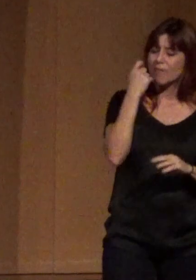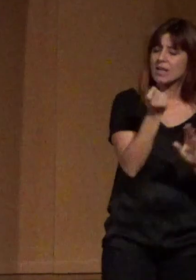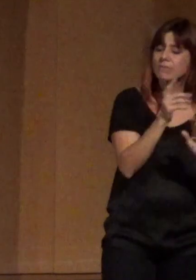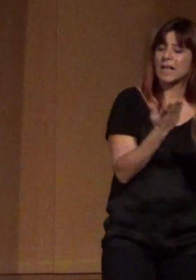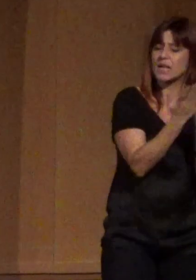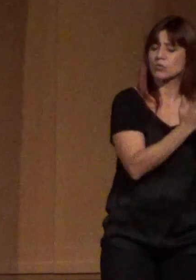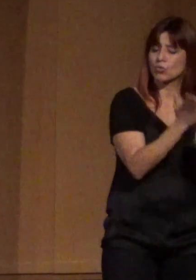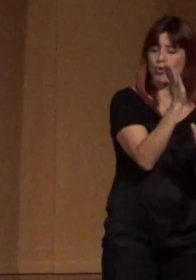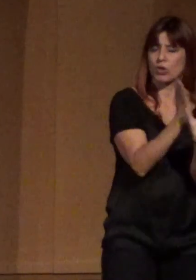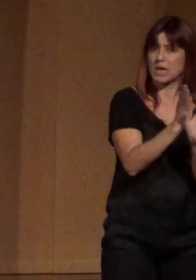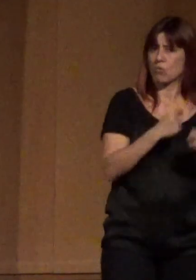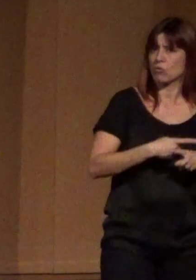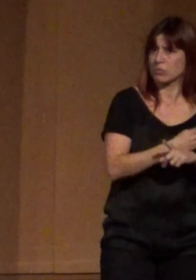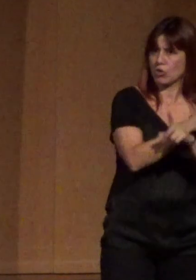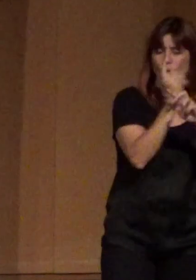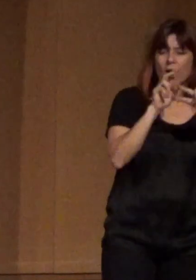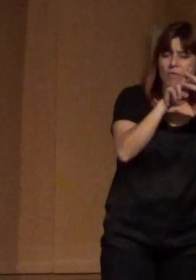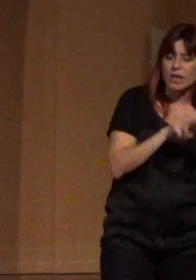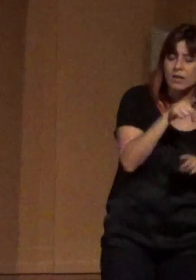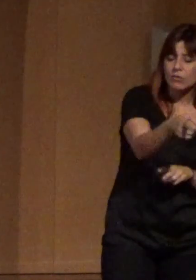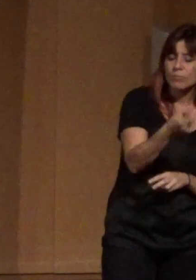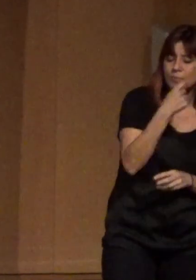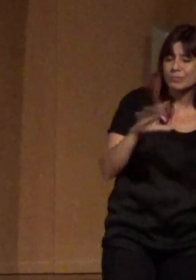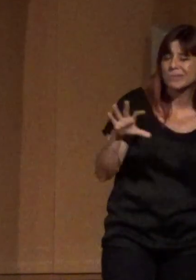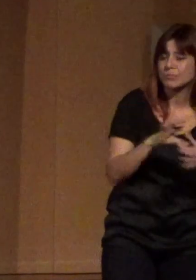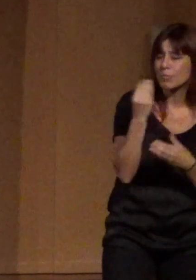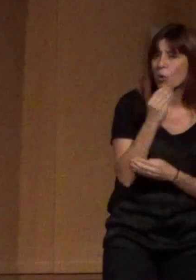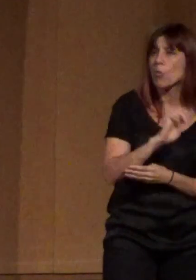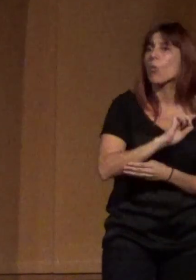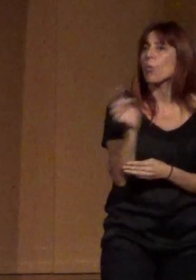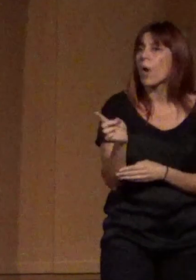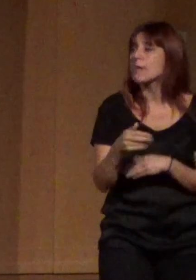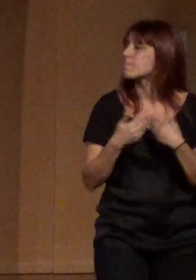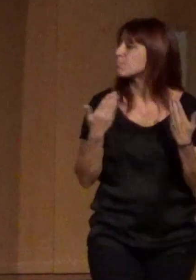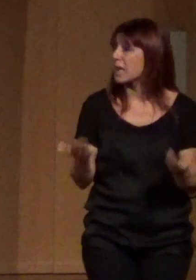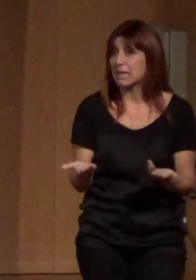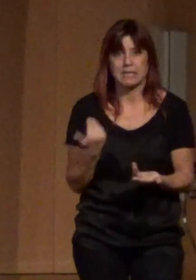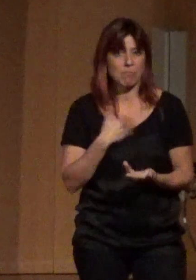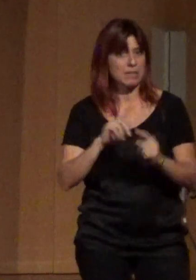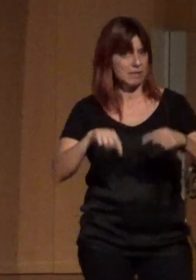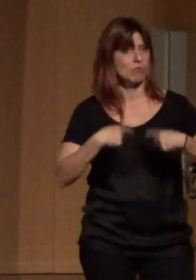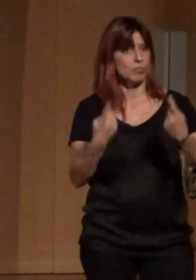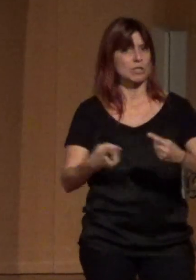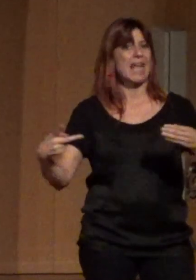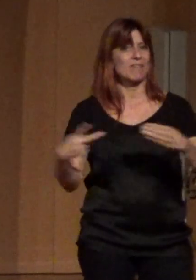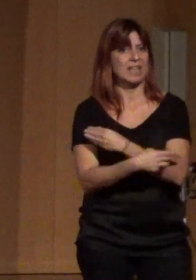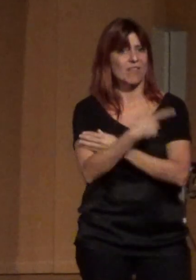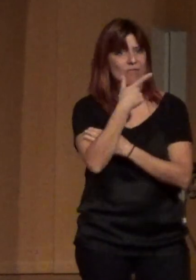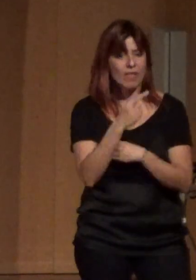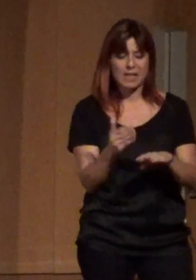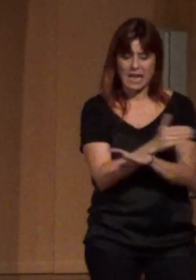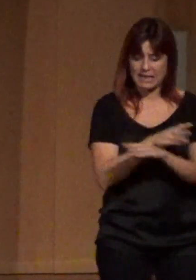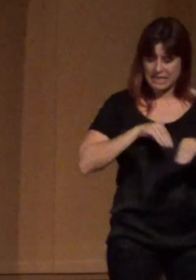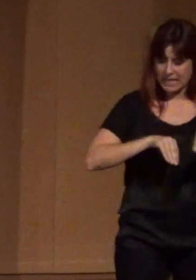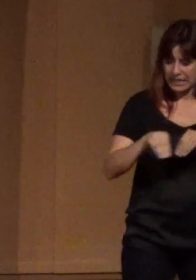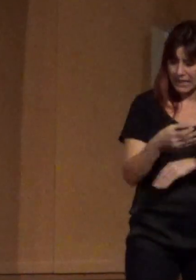ver qué paciente de verdad la medicación a medida. Y ya hablo, entonces las baterías son convenientes para un diagnóstico más completo, para hacer una estrategia específica,